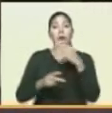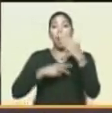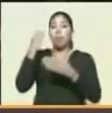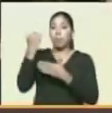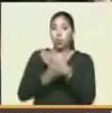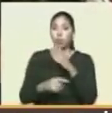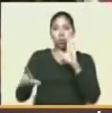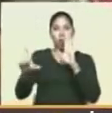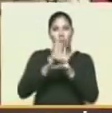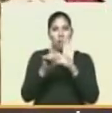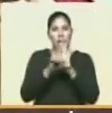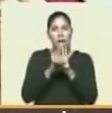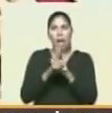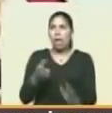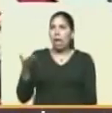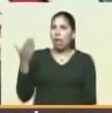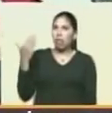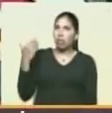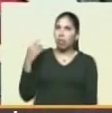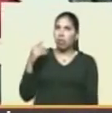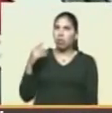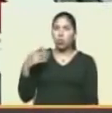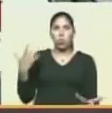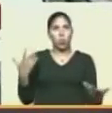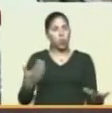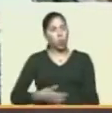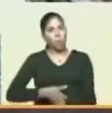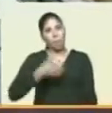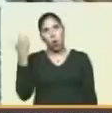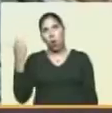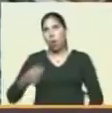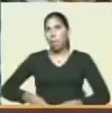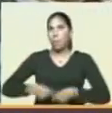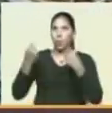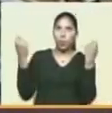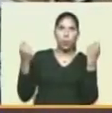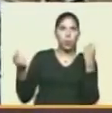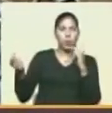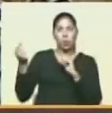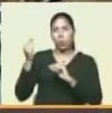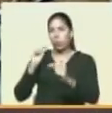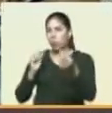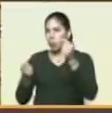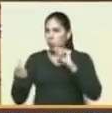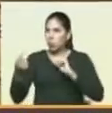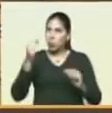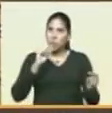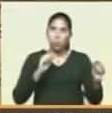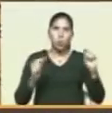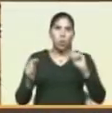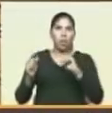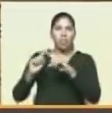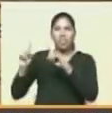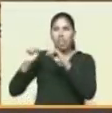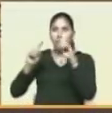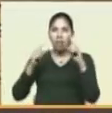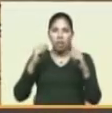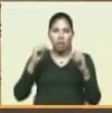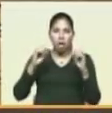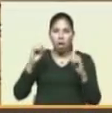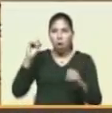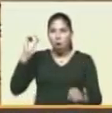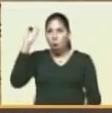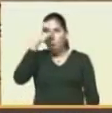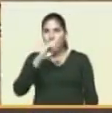generó polémicas bastante airadas, severas, que pusieron de manifiesto distintos puntos de vista